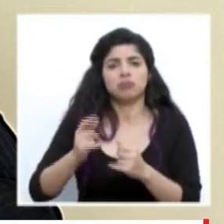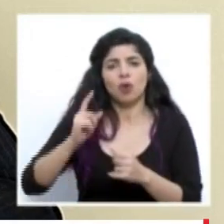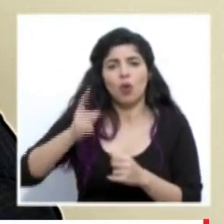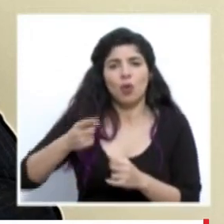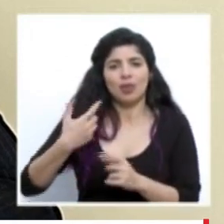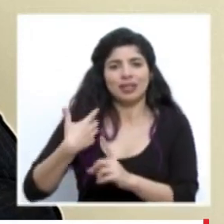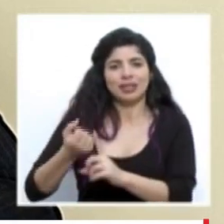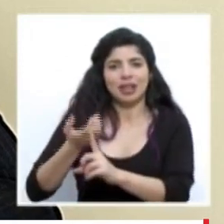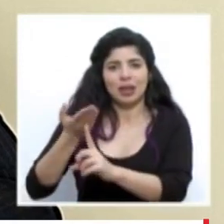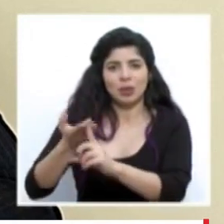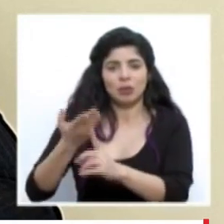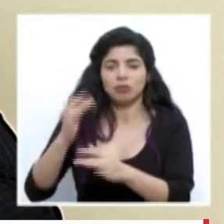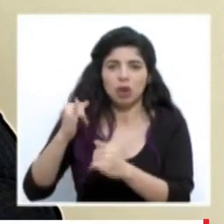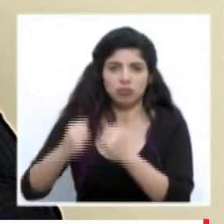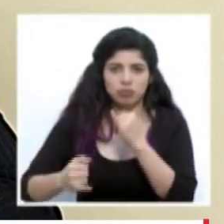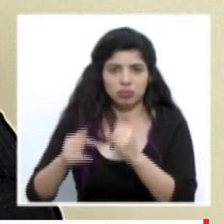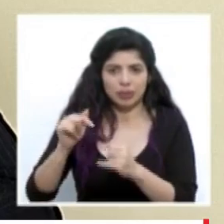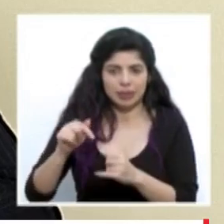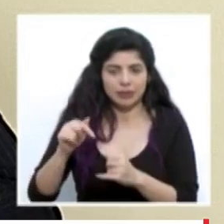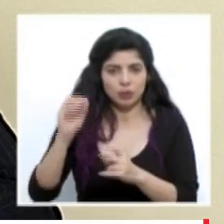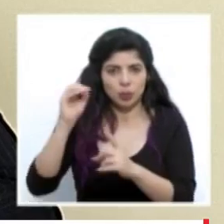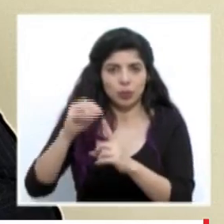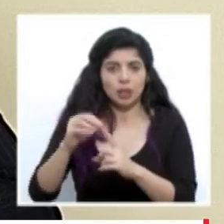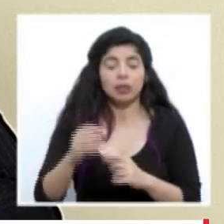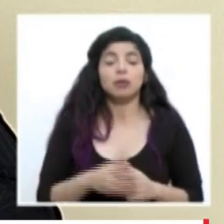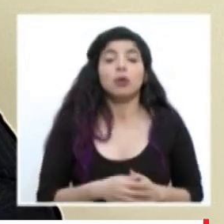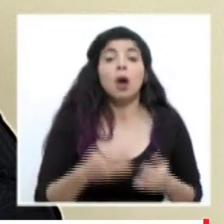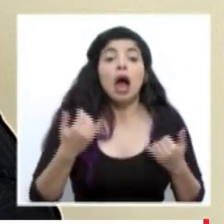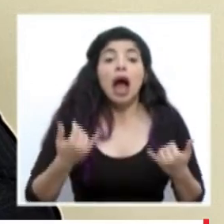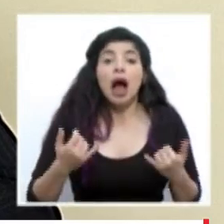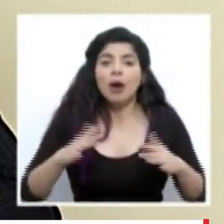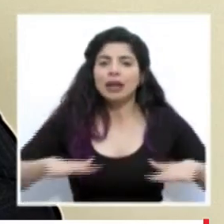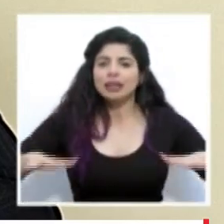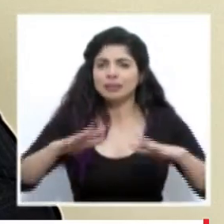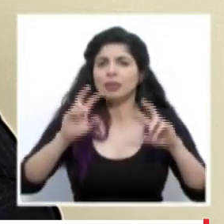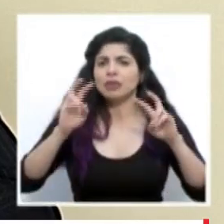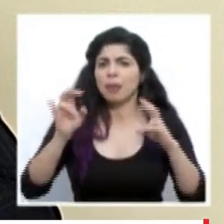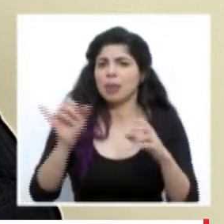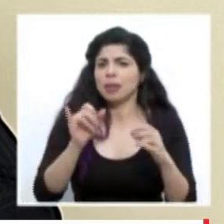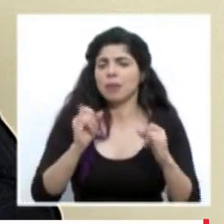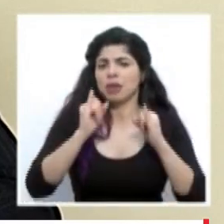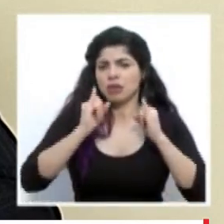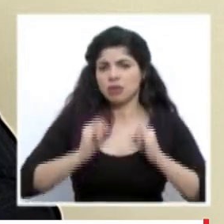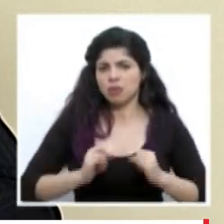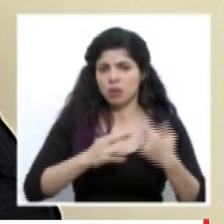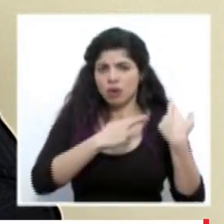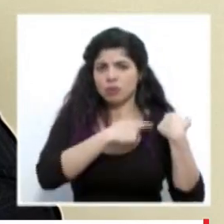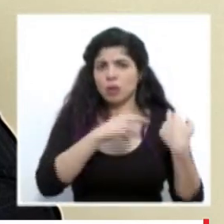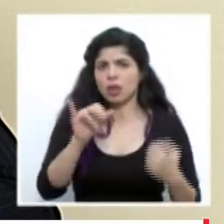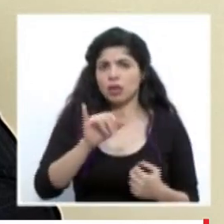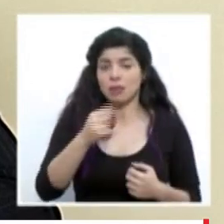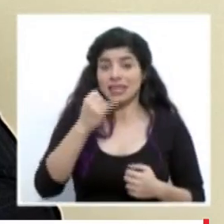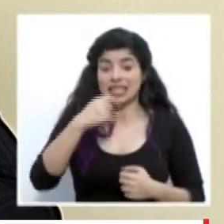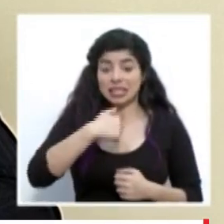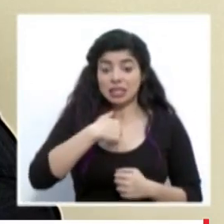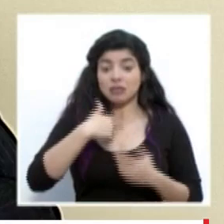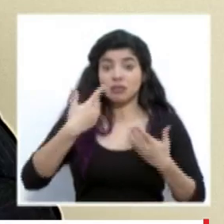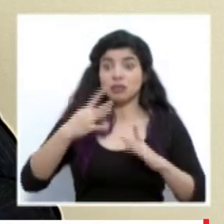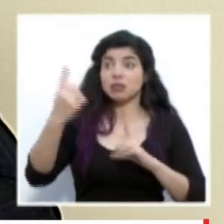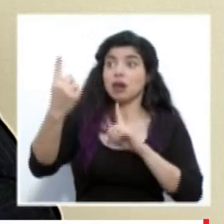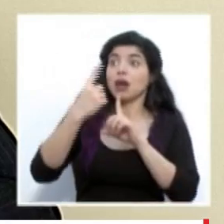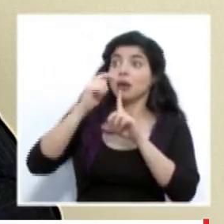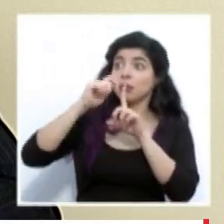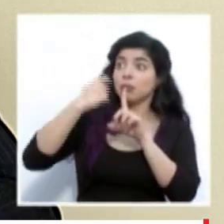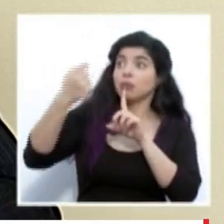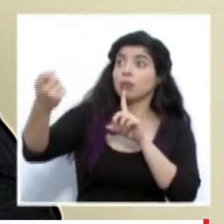fines que correspondan. Y insisto en que aquí hay un asunto también de responsabilidad individual, las personas que se les ha tomado una muestra y no se les